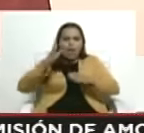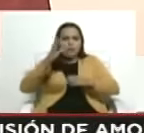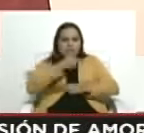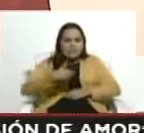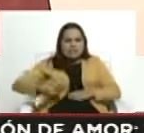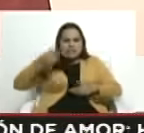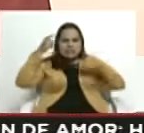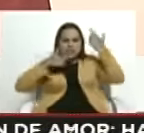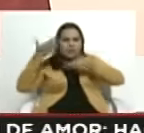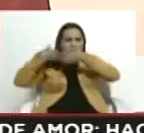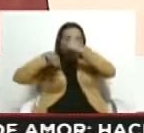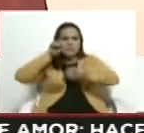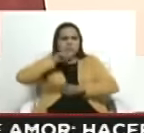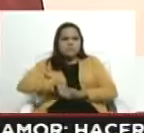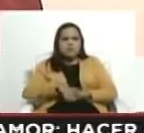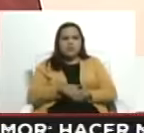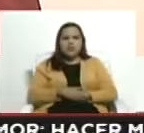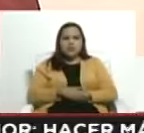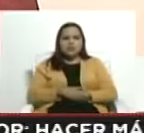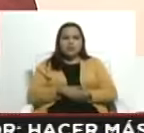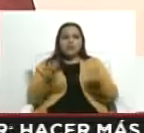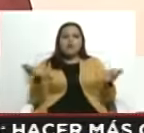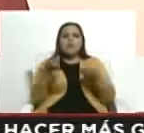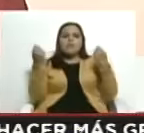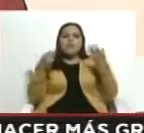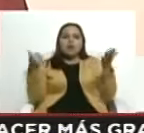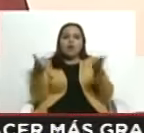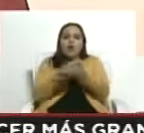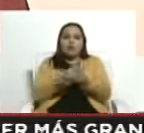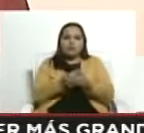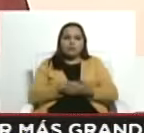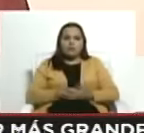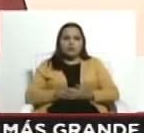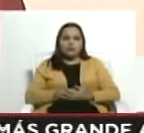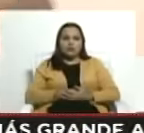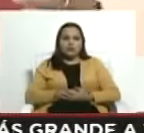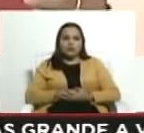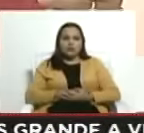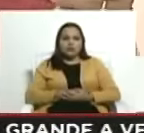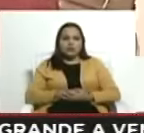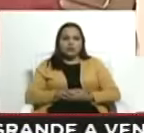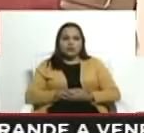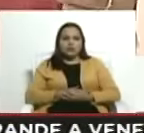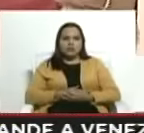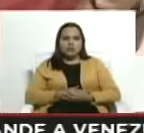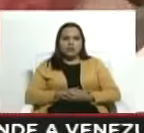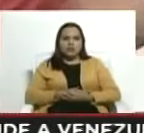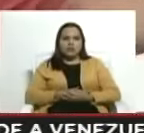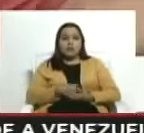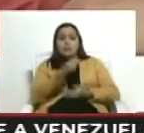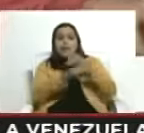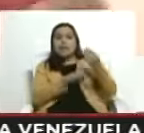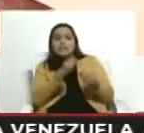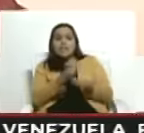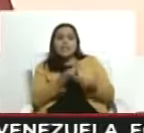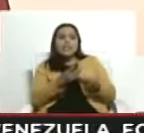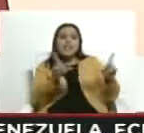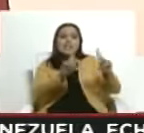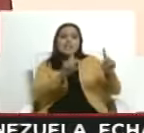Chávez, para promover un golpe de Estado, para pasar, ¿cómo se llama?,